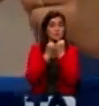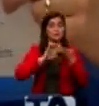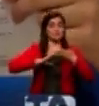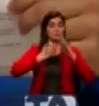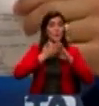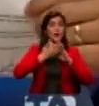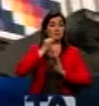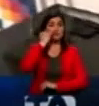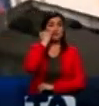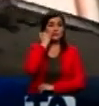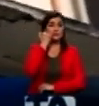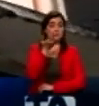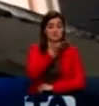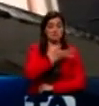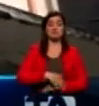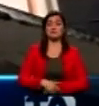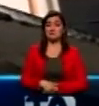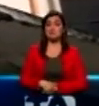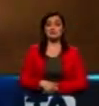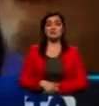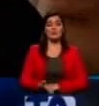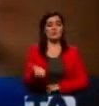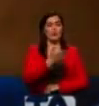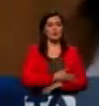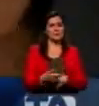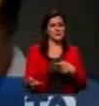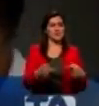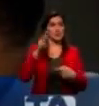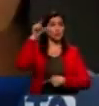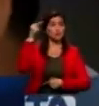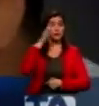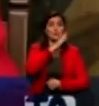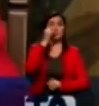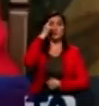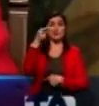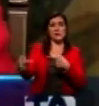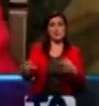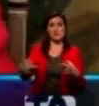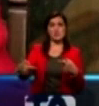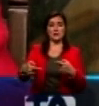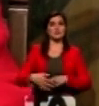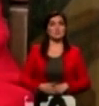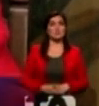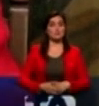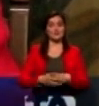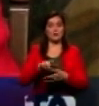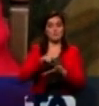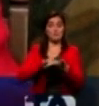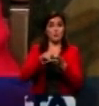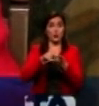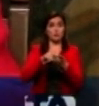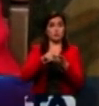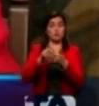de Nacionalidades Indígenas. Esto después de que su uso cayera en disputa durante el gobierno de Rafael Correa. Y ahora que se firma un contrato